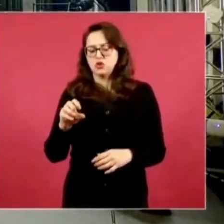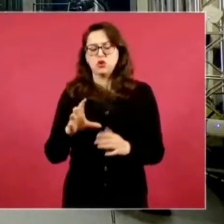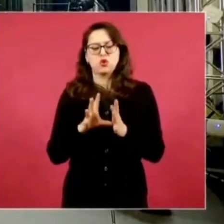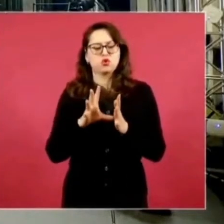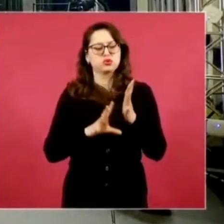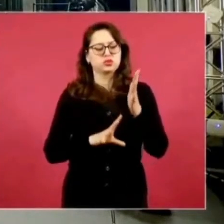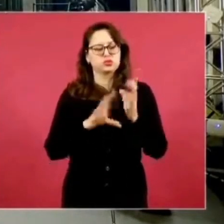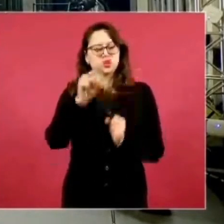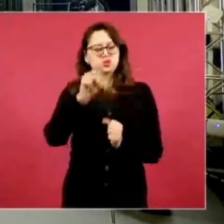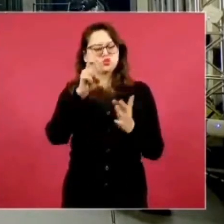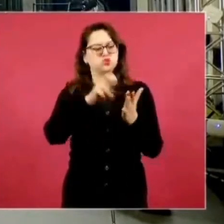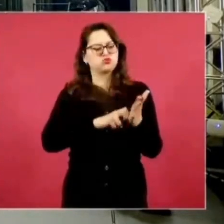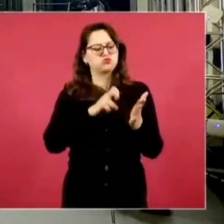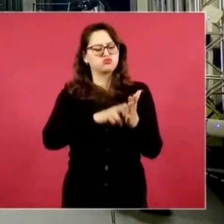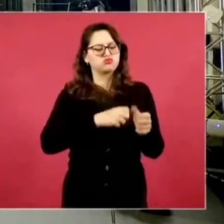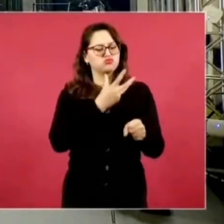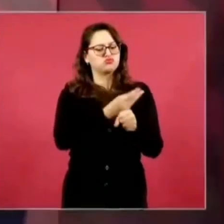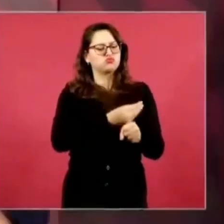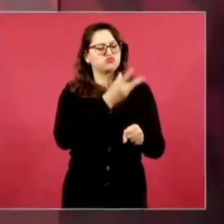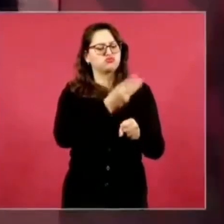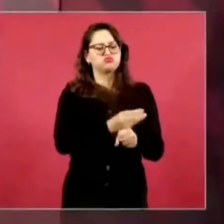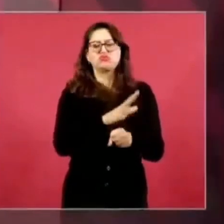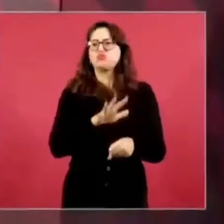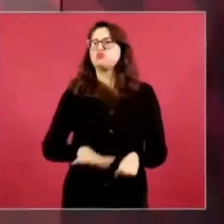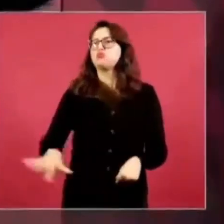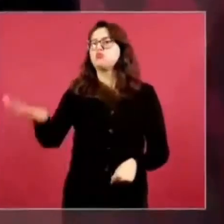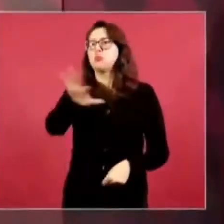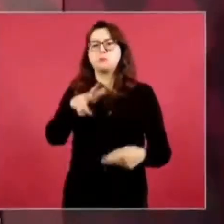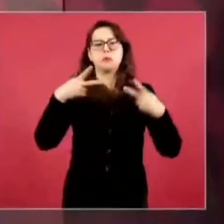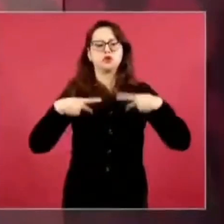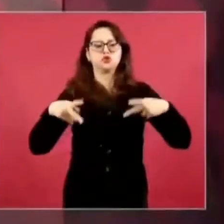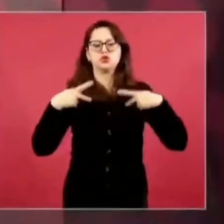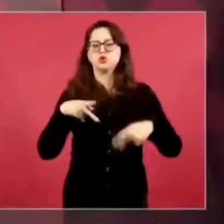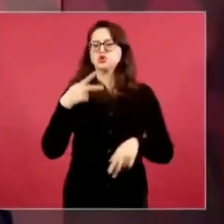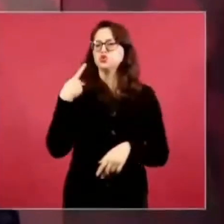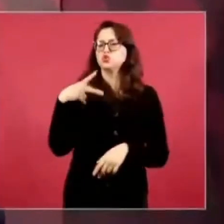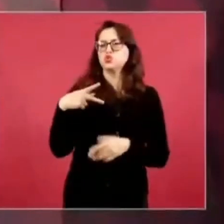el derecho del pueblo a la salud. Y ahí quedó,